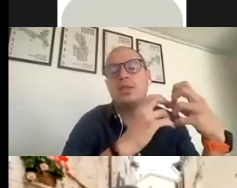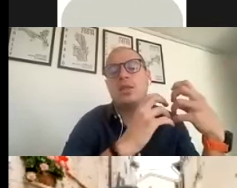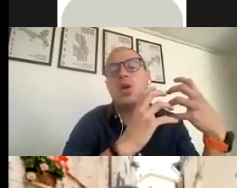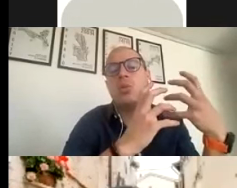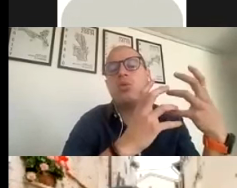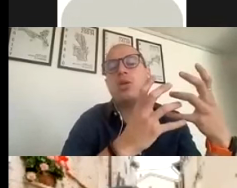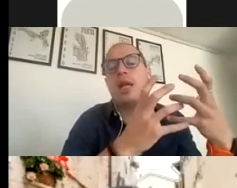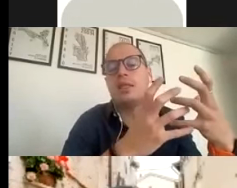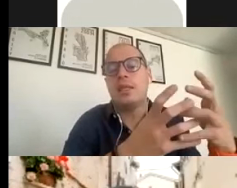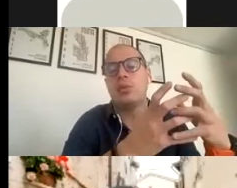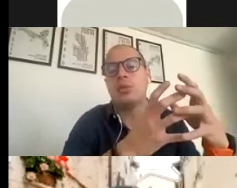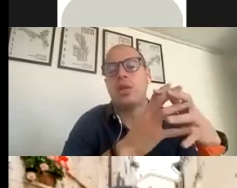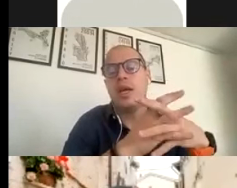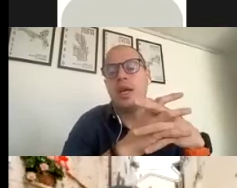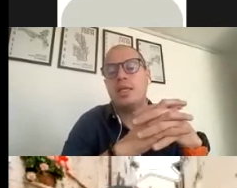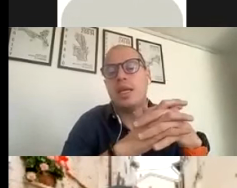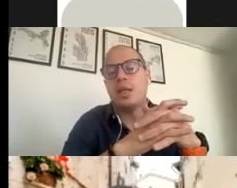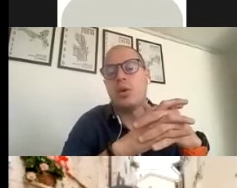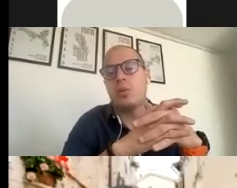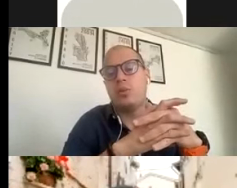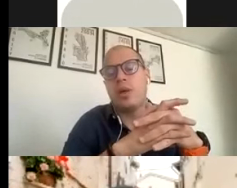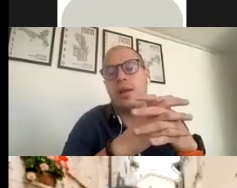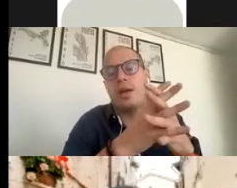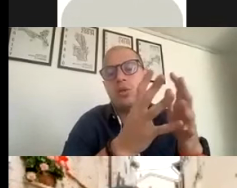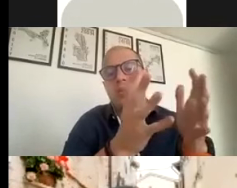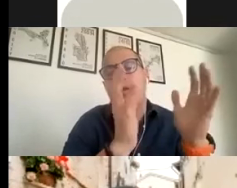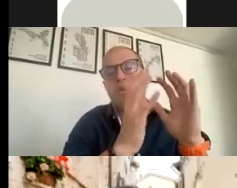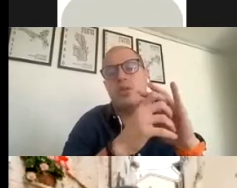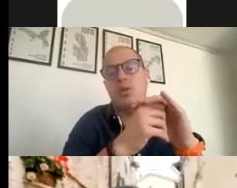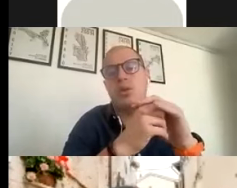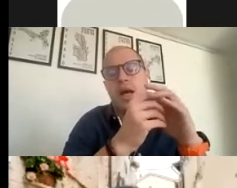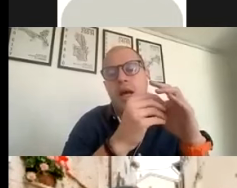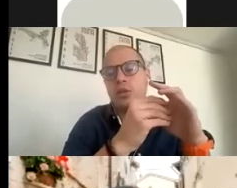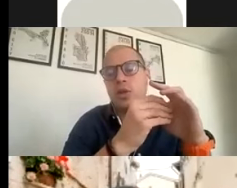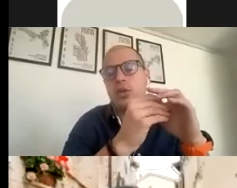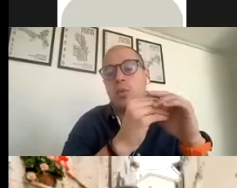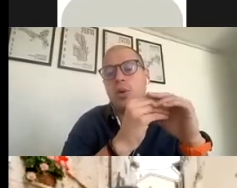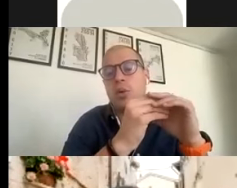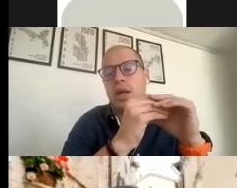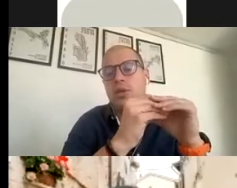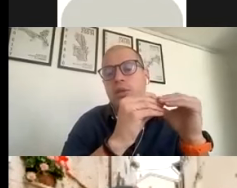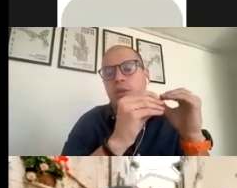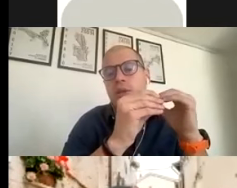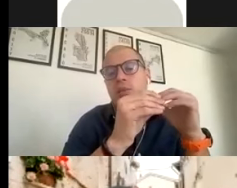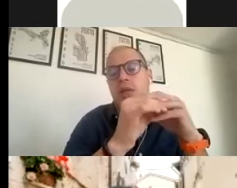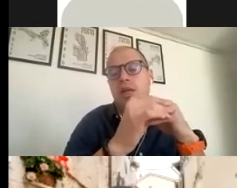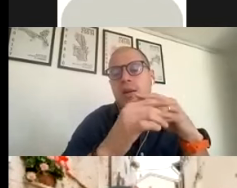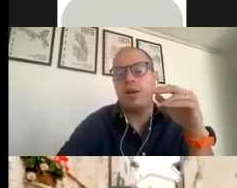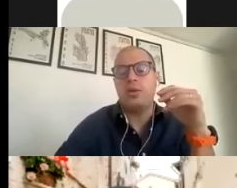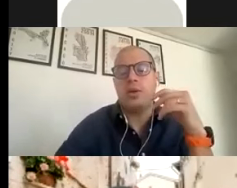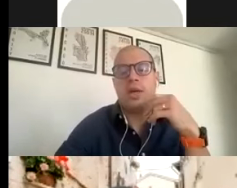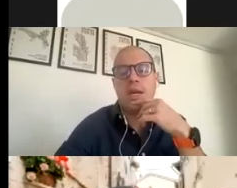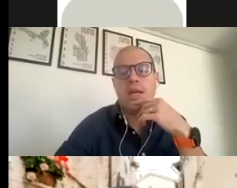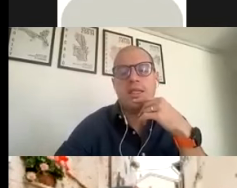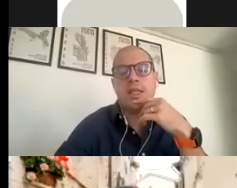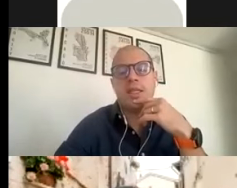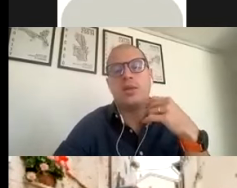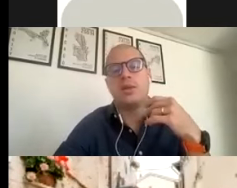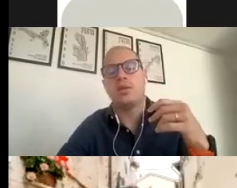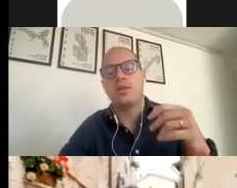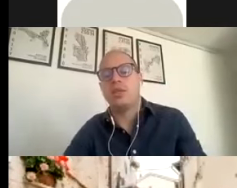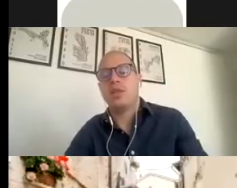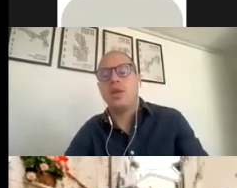alianzas, cómo fortalecemos el sector pues para darles un beneficio a todos los involucrados y pues ir cambiando en ese